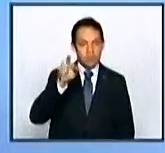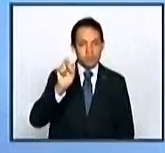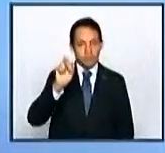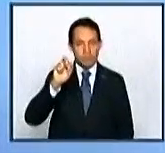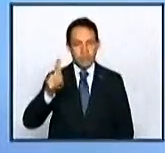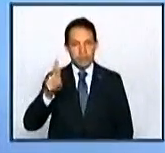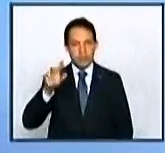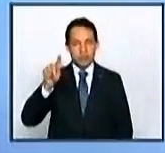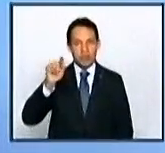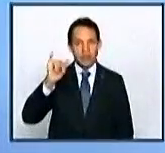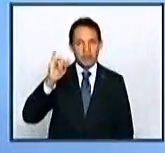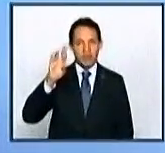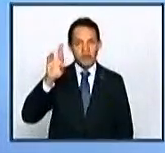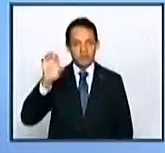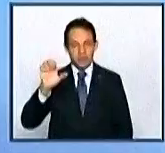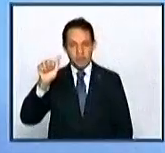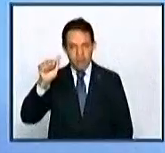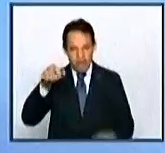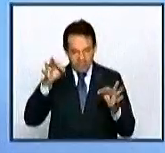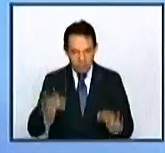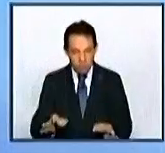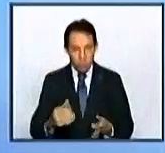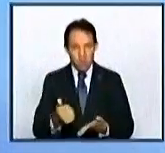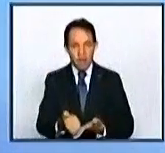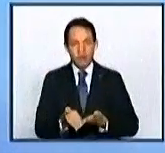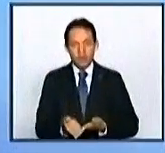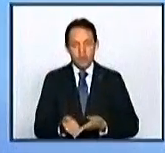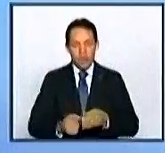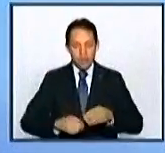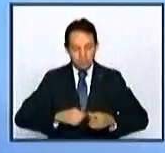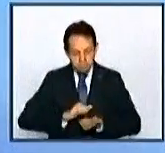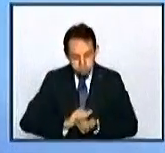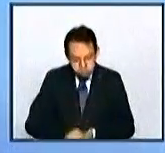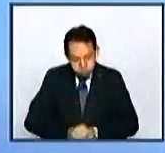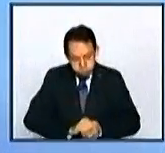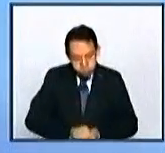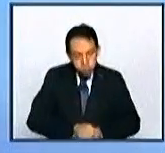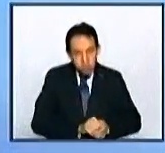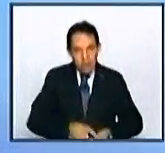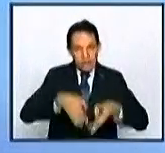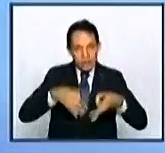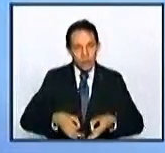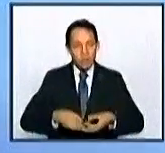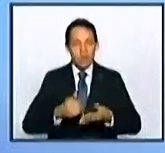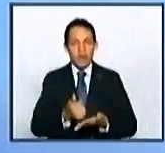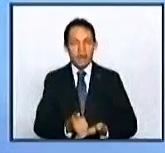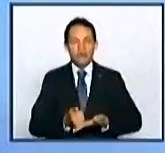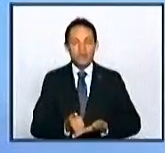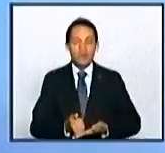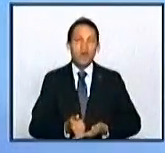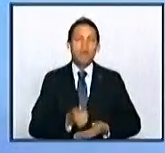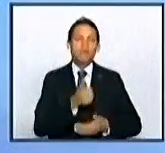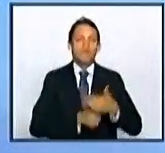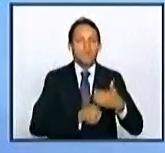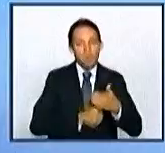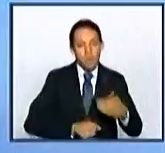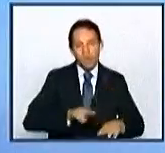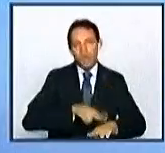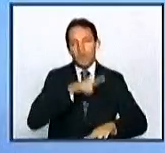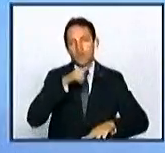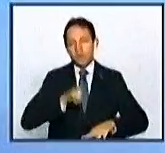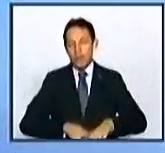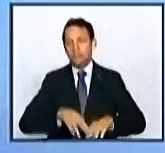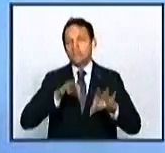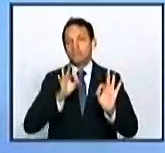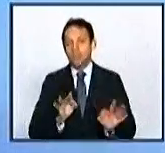en la formación de pre y probióticos. Además, es una gran ayuda para el manejo del